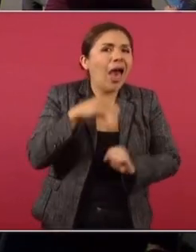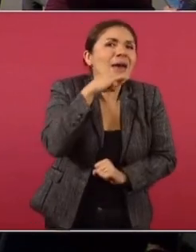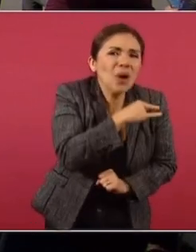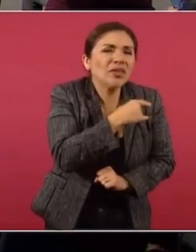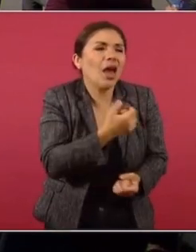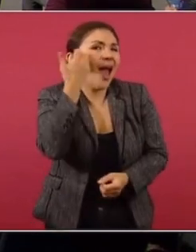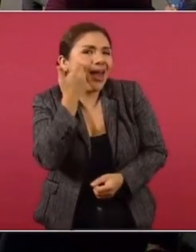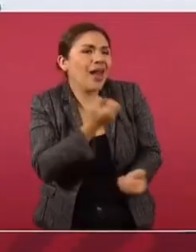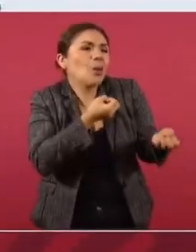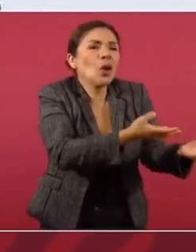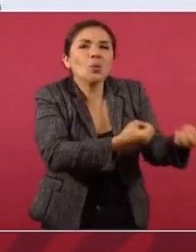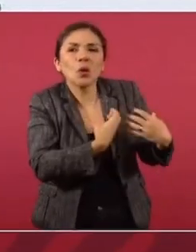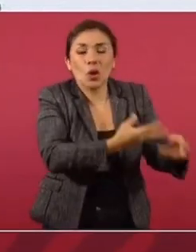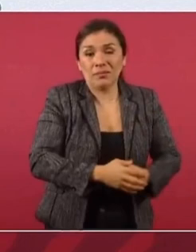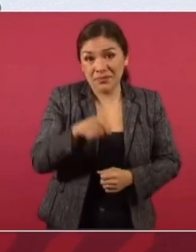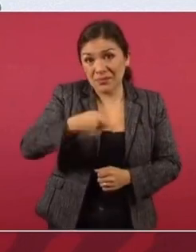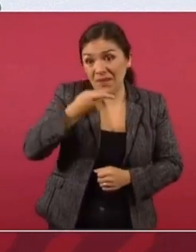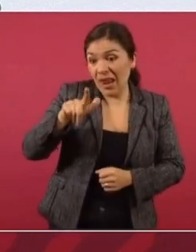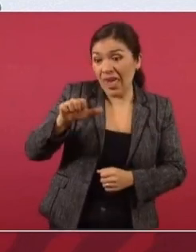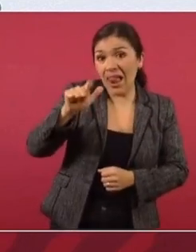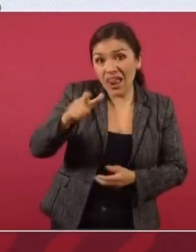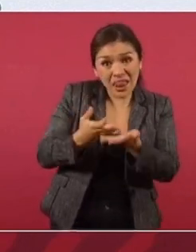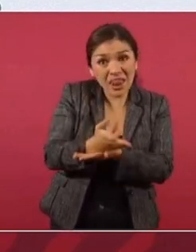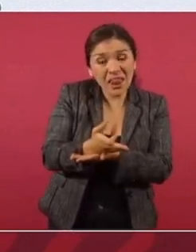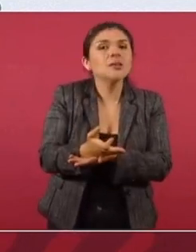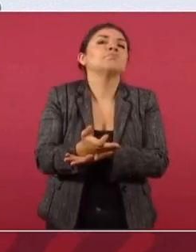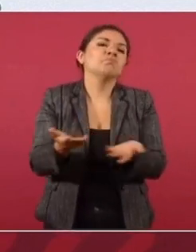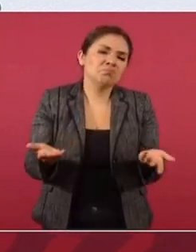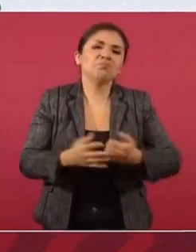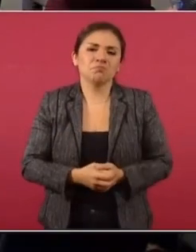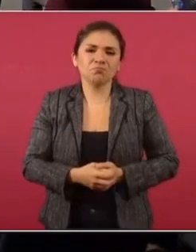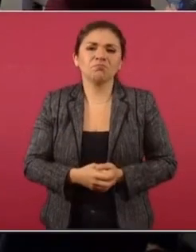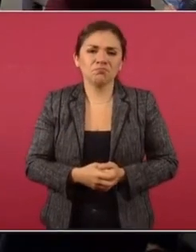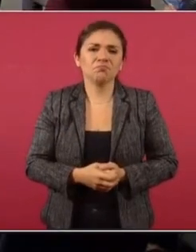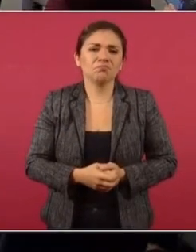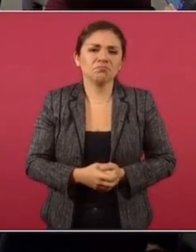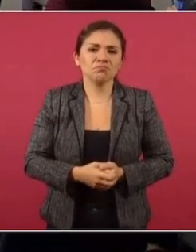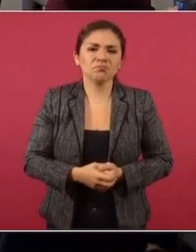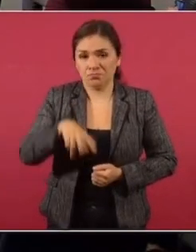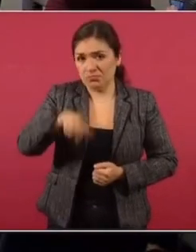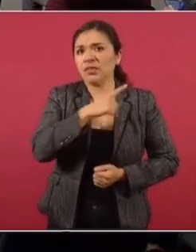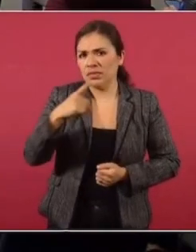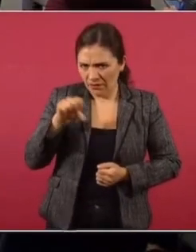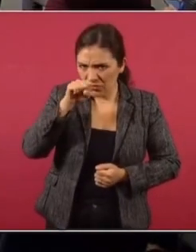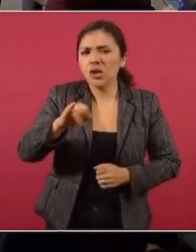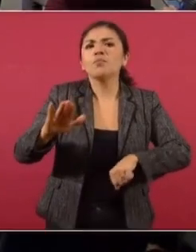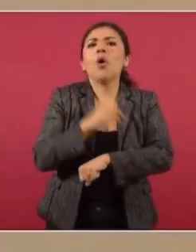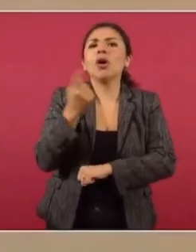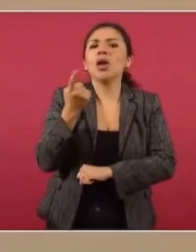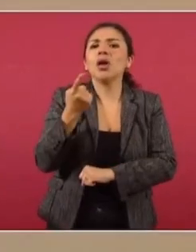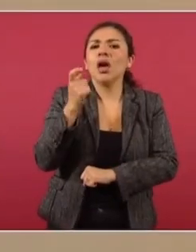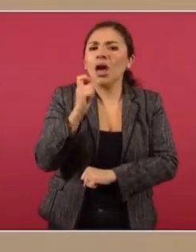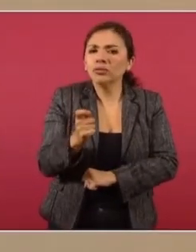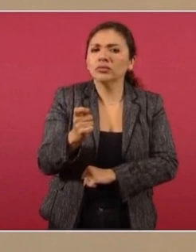hipocresía, servilismo. Entonces, cuando se habla de lealtad, sí, debe haber lealtad porque coincidimos